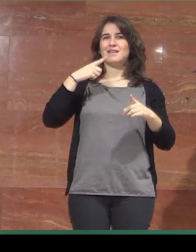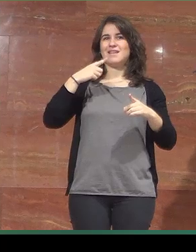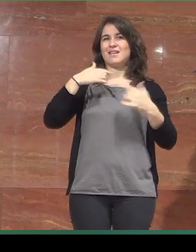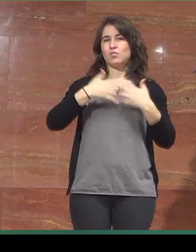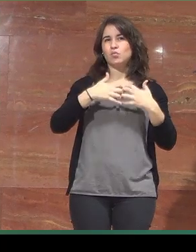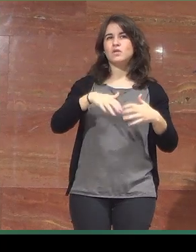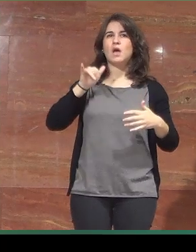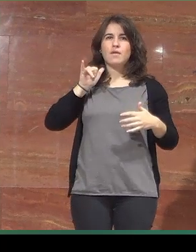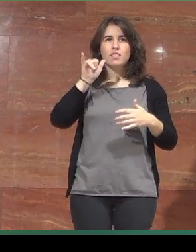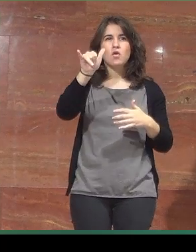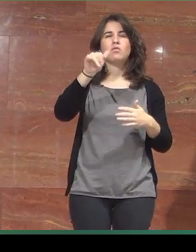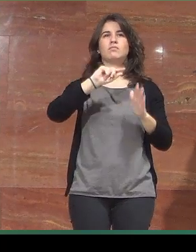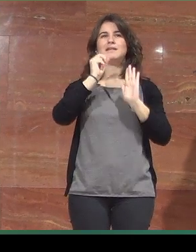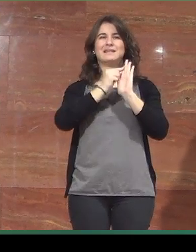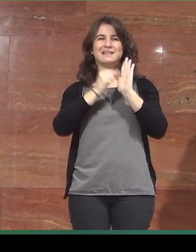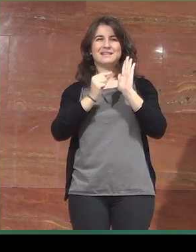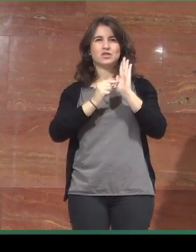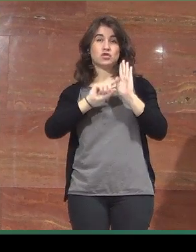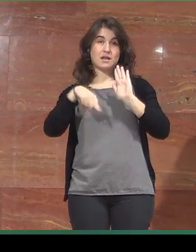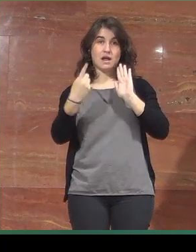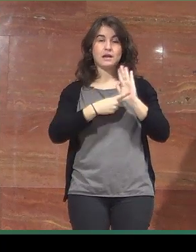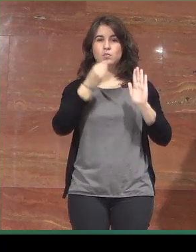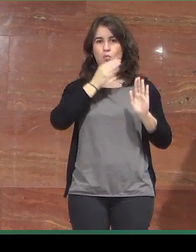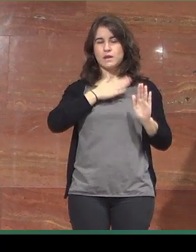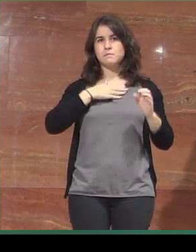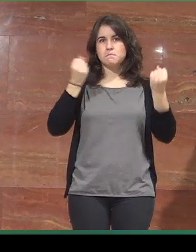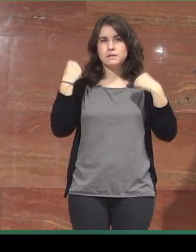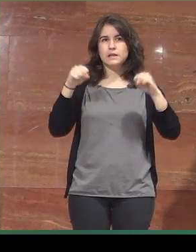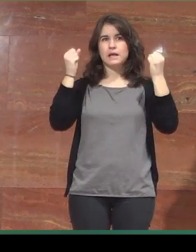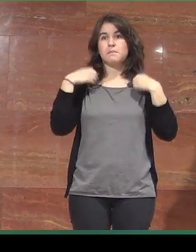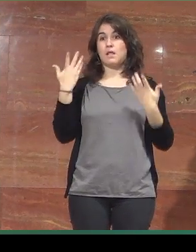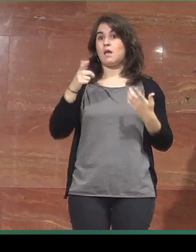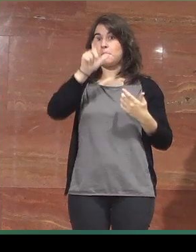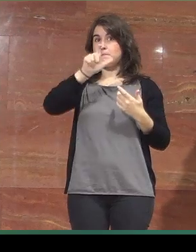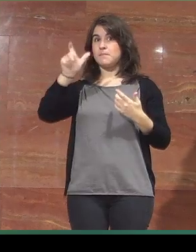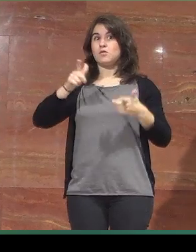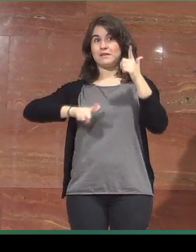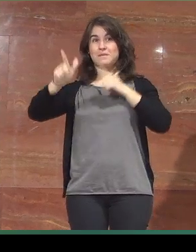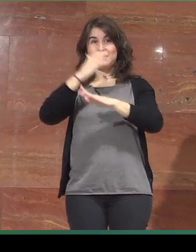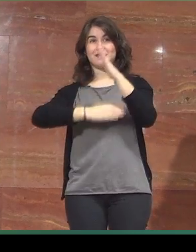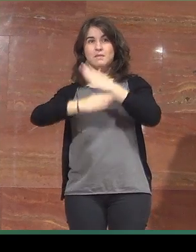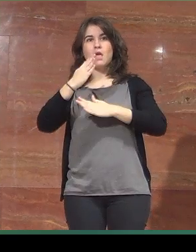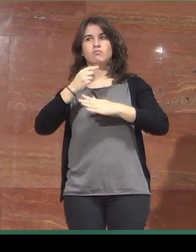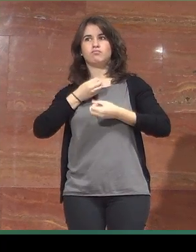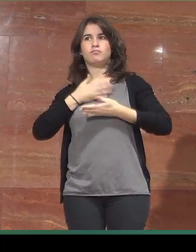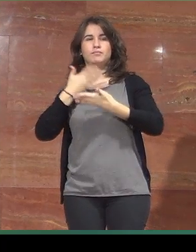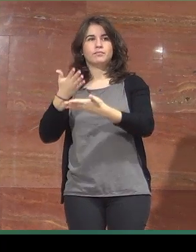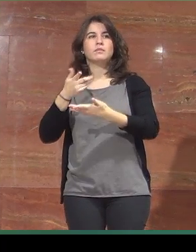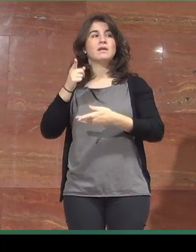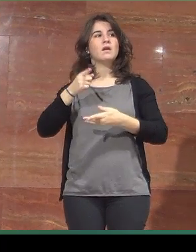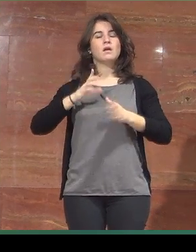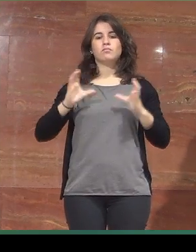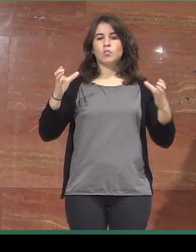requisitos legales y buenas prácticas que satisfagan las necesidades de los pasajeros con discapacidad. Ha dirigido el grupo de pasajeros